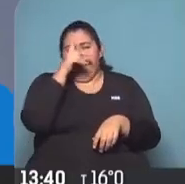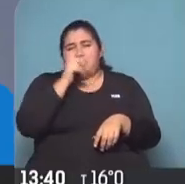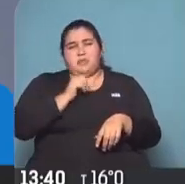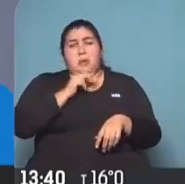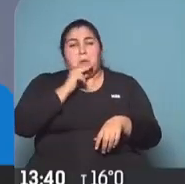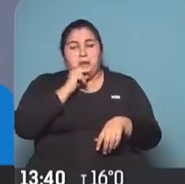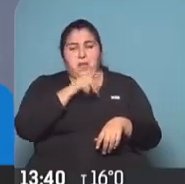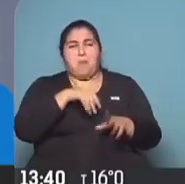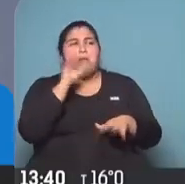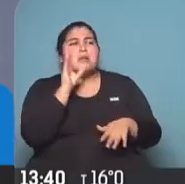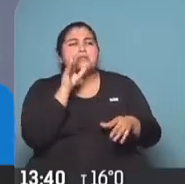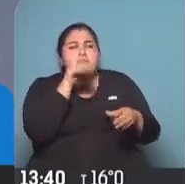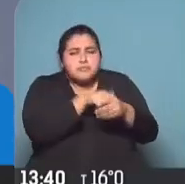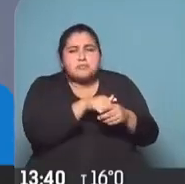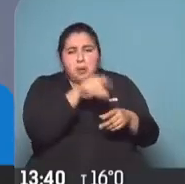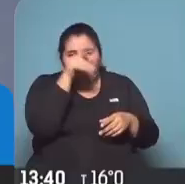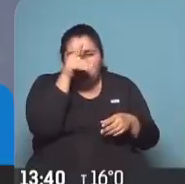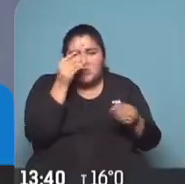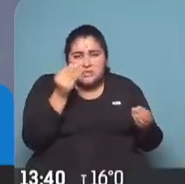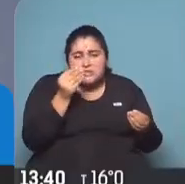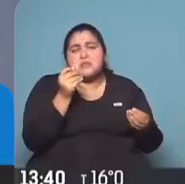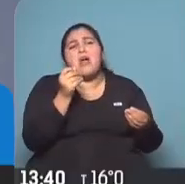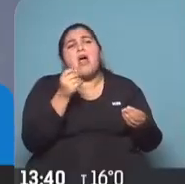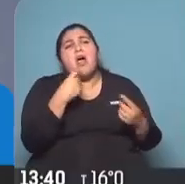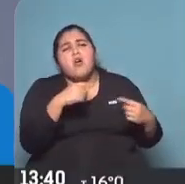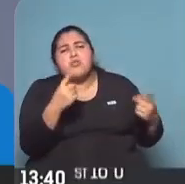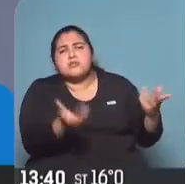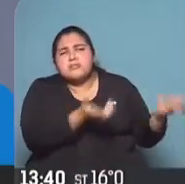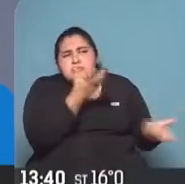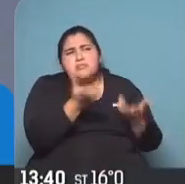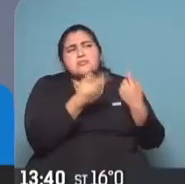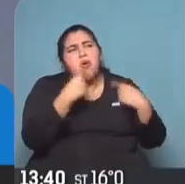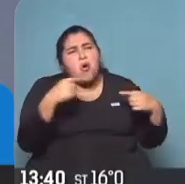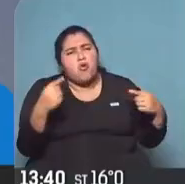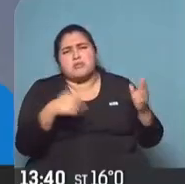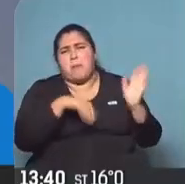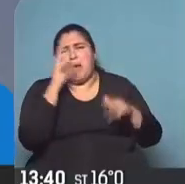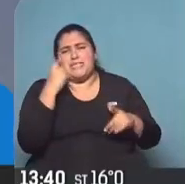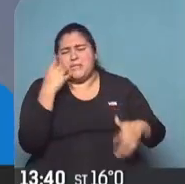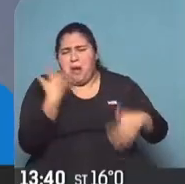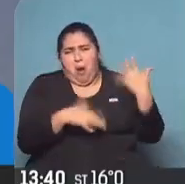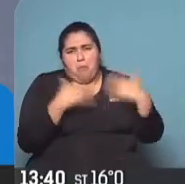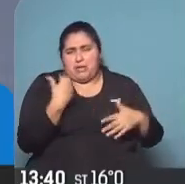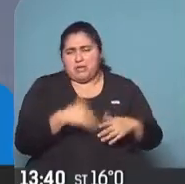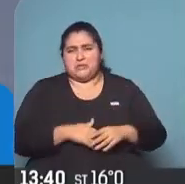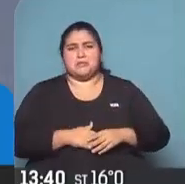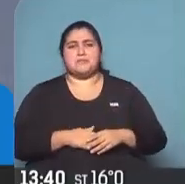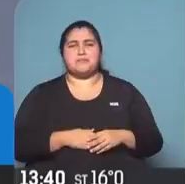para unir acciones policiales tan progres a otro tipo que lleva ciento